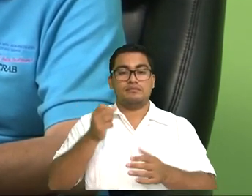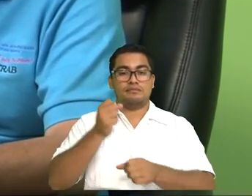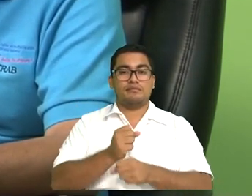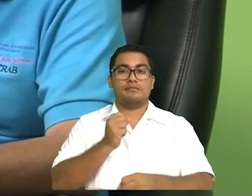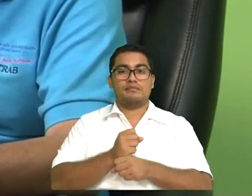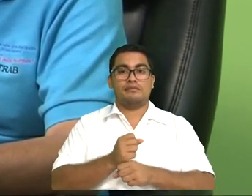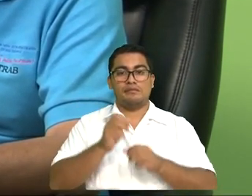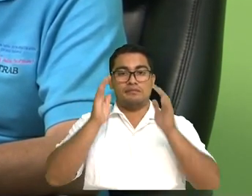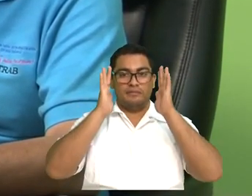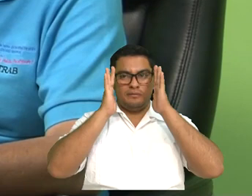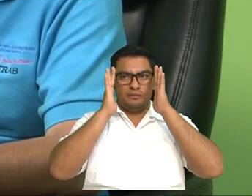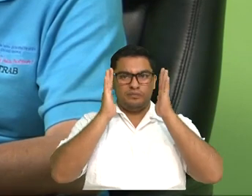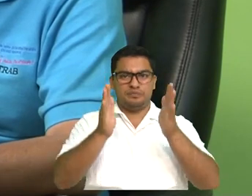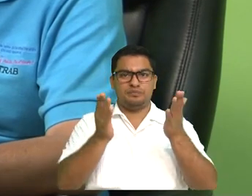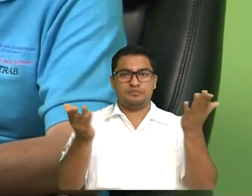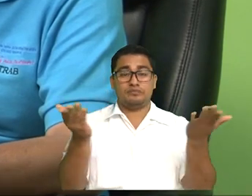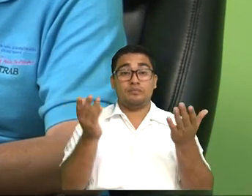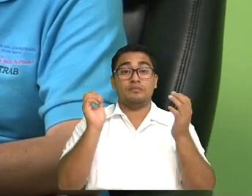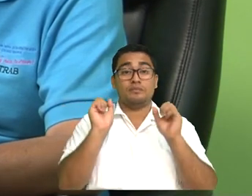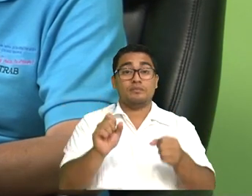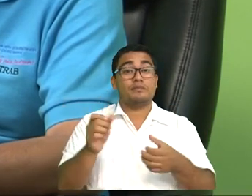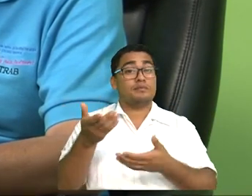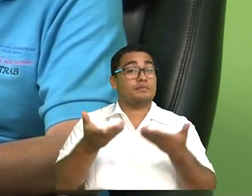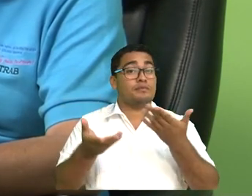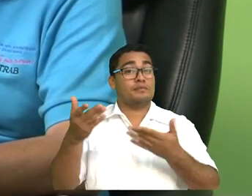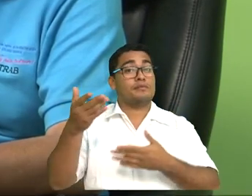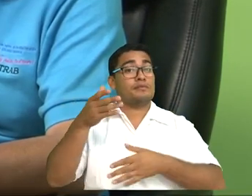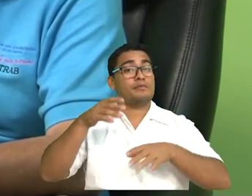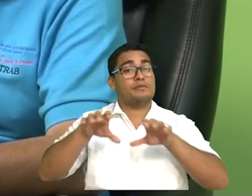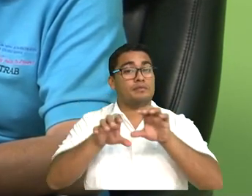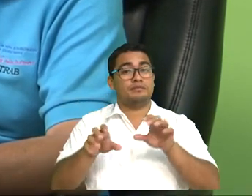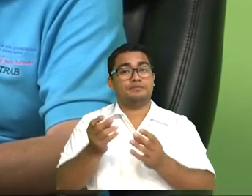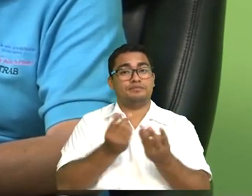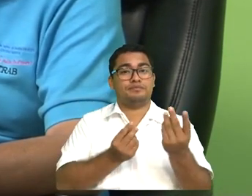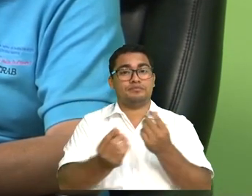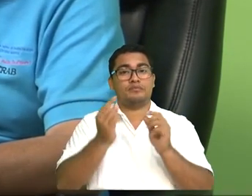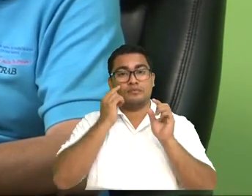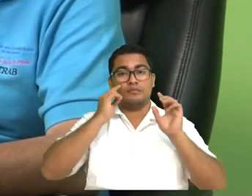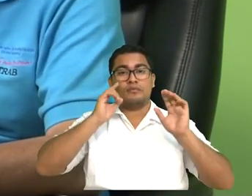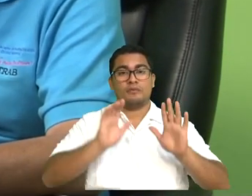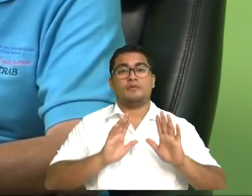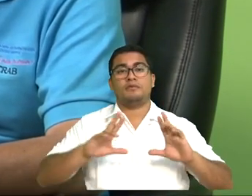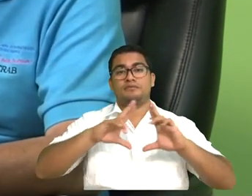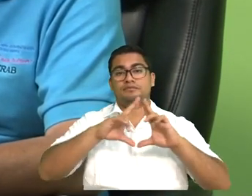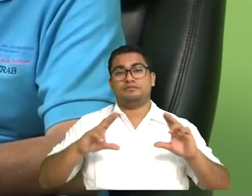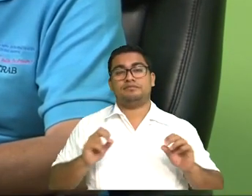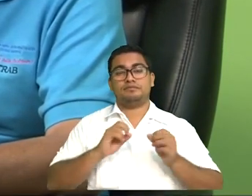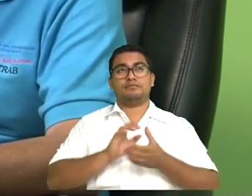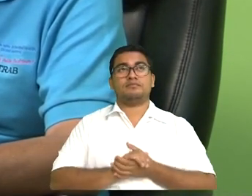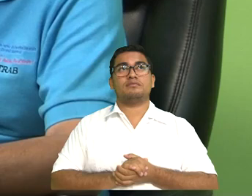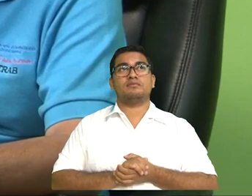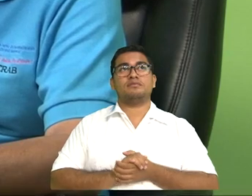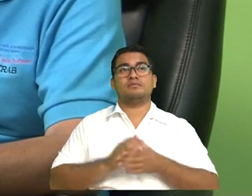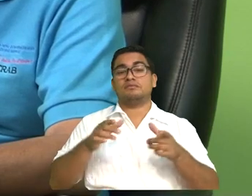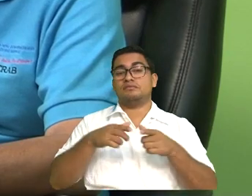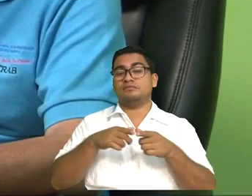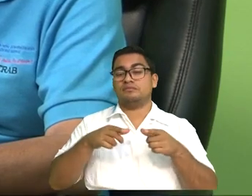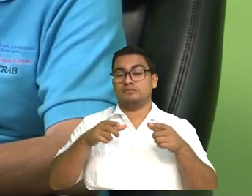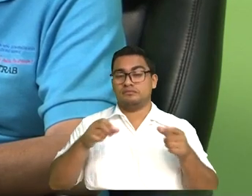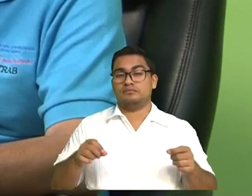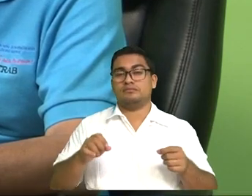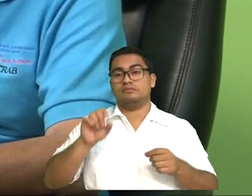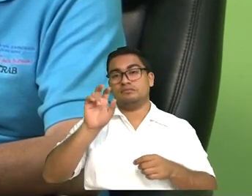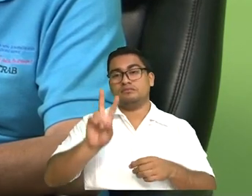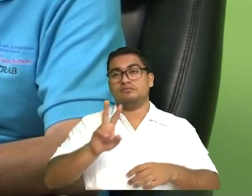Trabajo y que puedan afectar las actividades económicas, sociales y de seguridad del país. Dado en la ciudad de Managua a